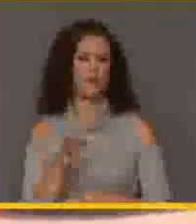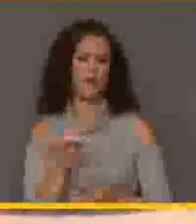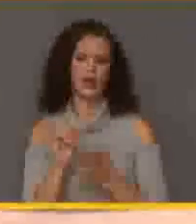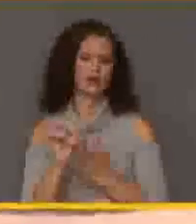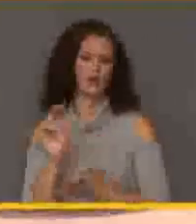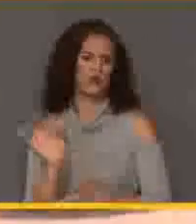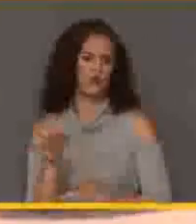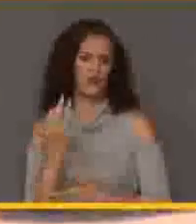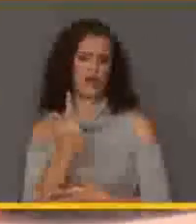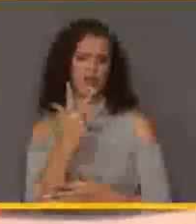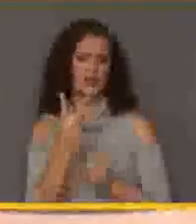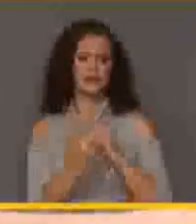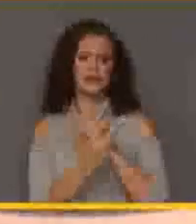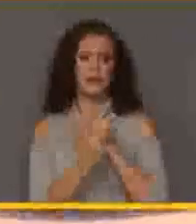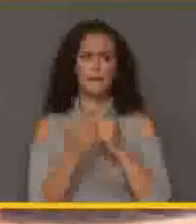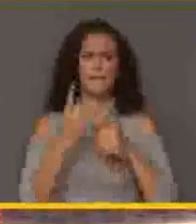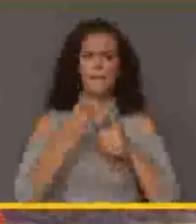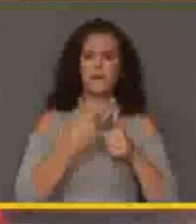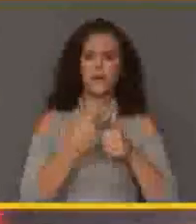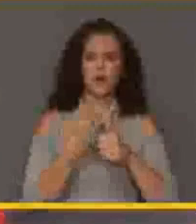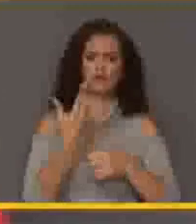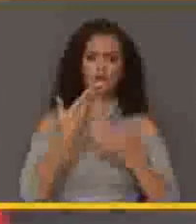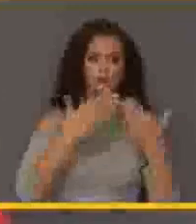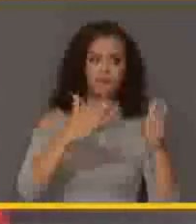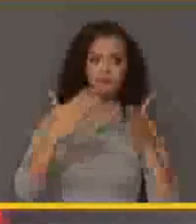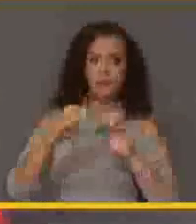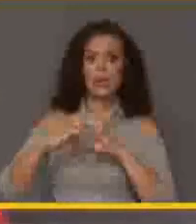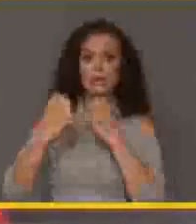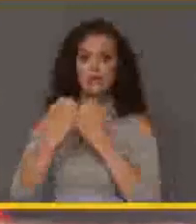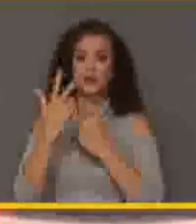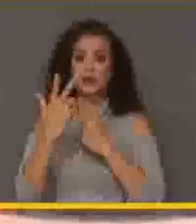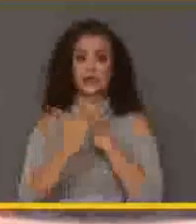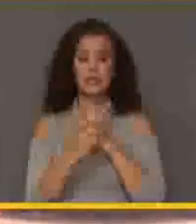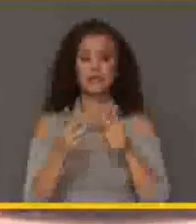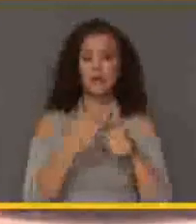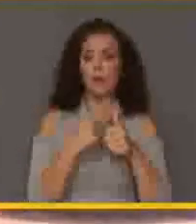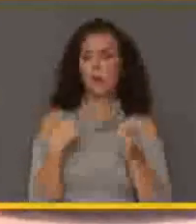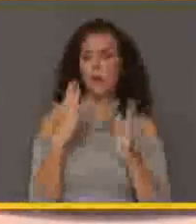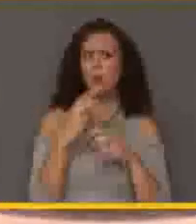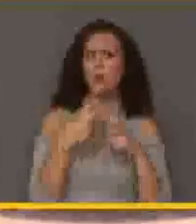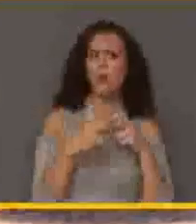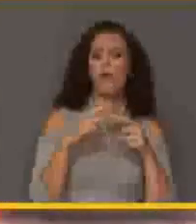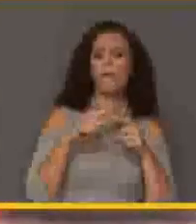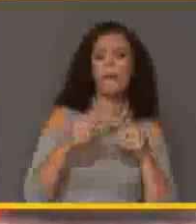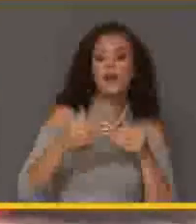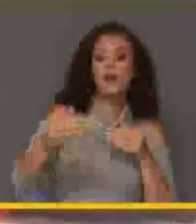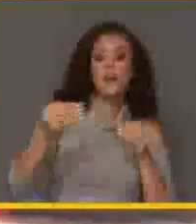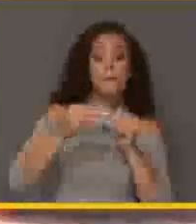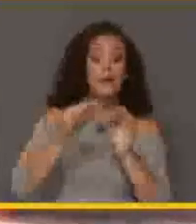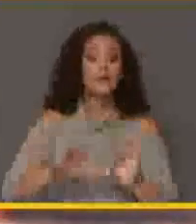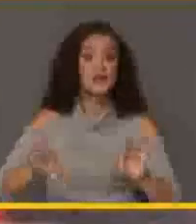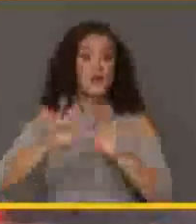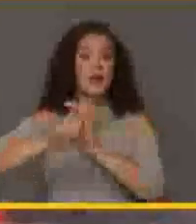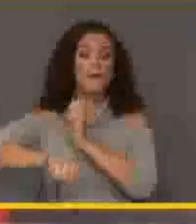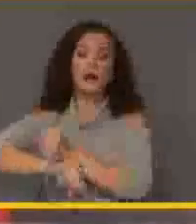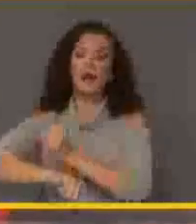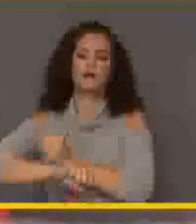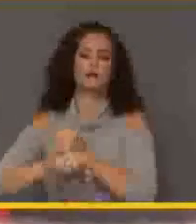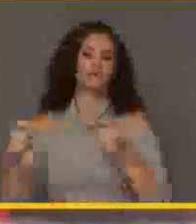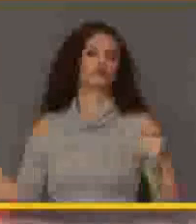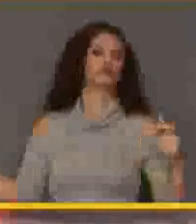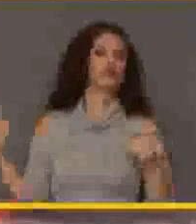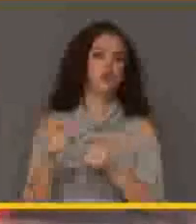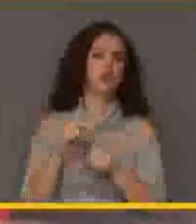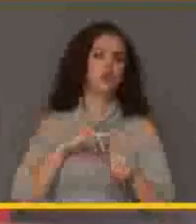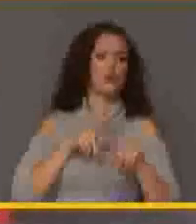no fue. Los 3 primeros partidos que desde que abrieron los estadios otra vez, no tuvimos problema, pero ya los partidos más importantes, de ahí no